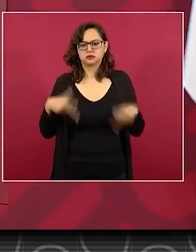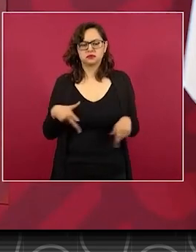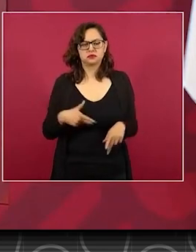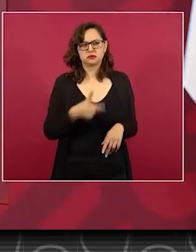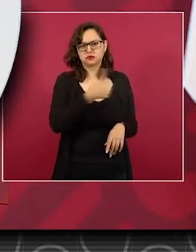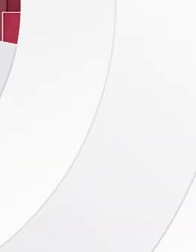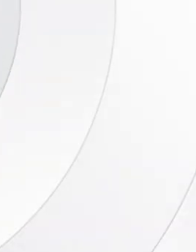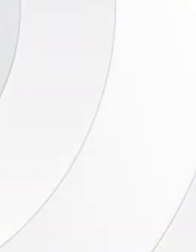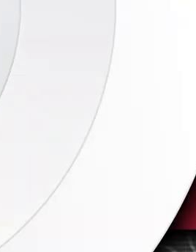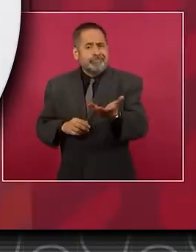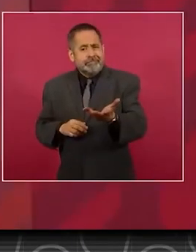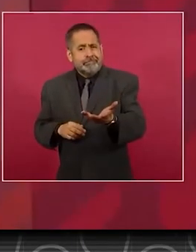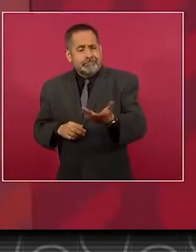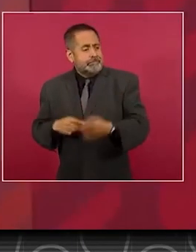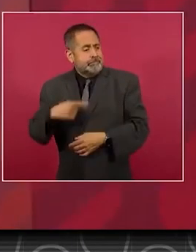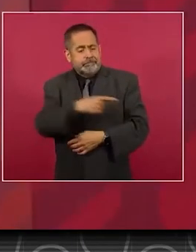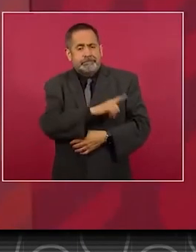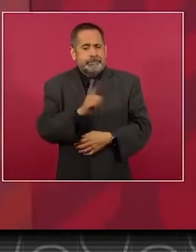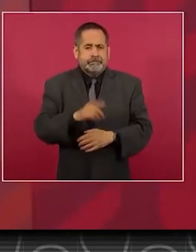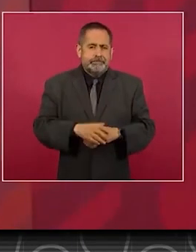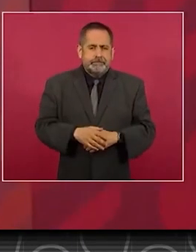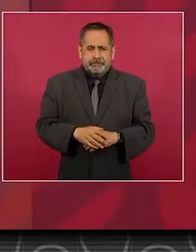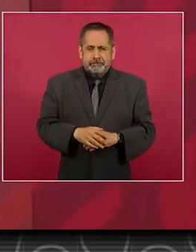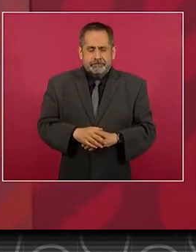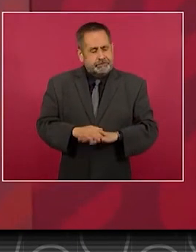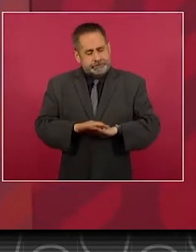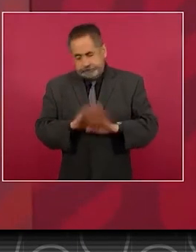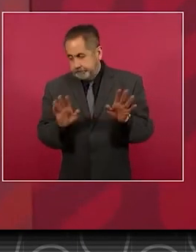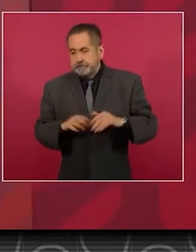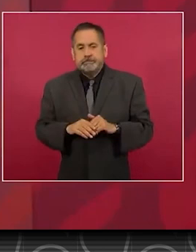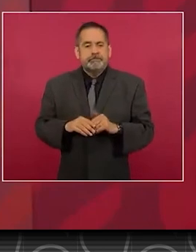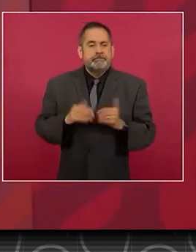votara. Pero bueno, vamos a pasar al terreno